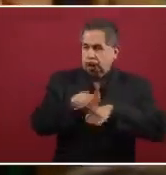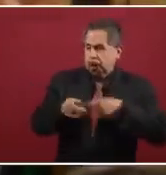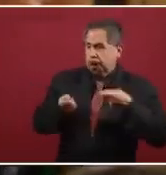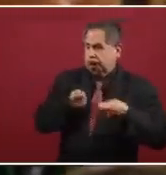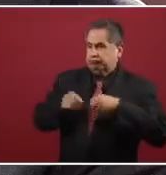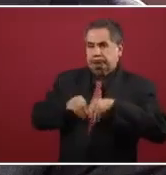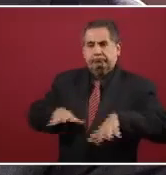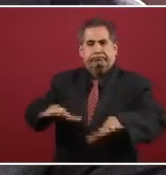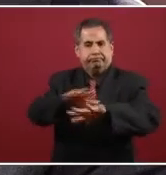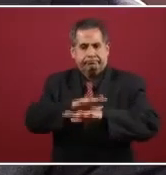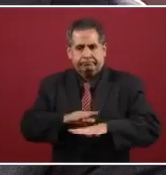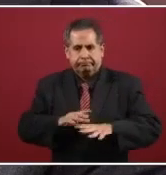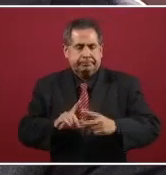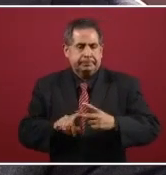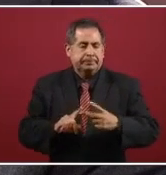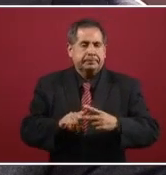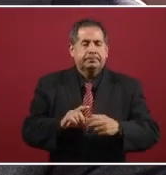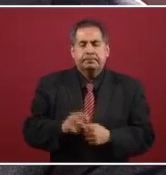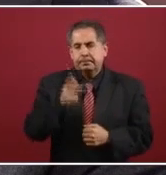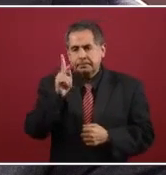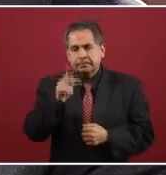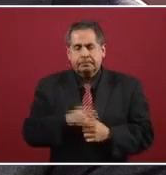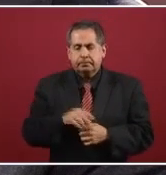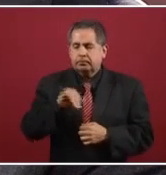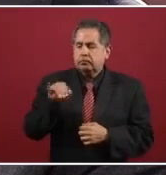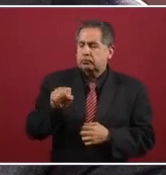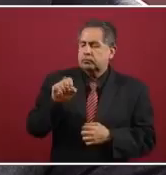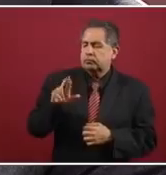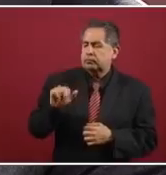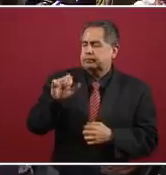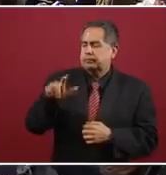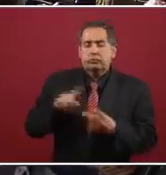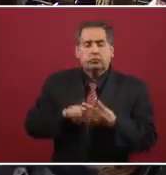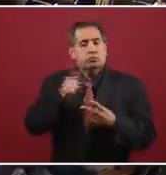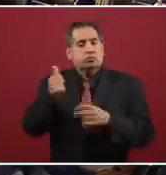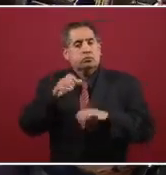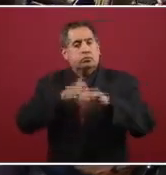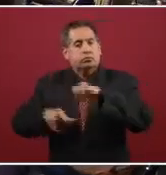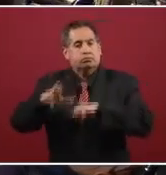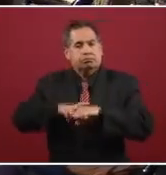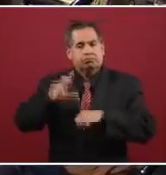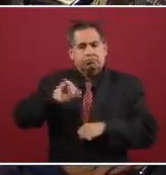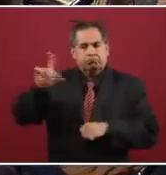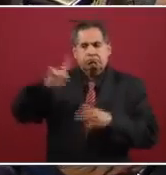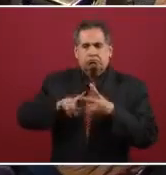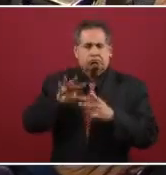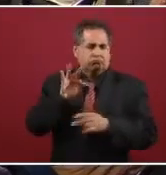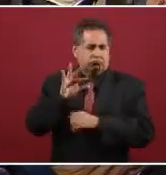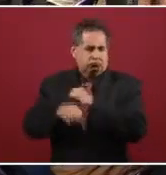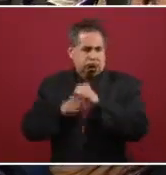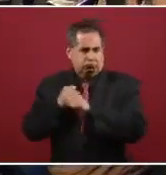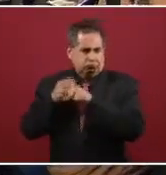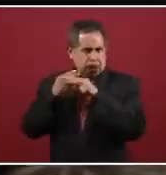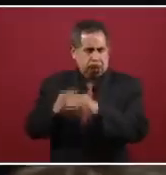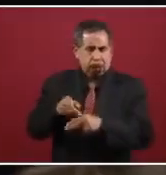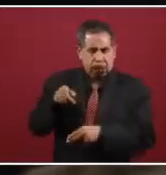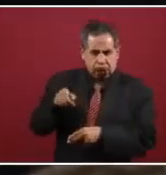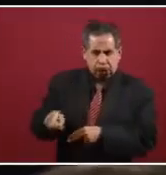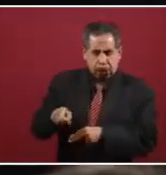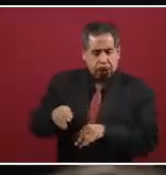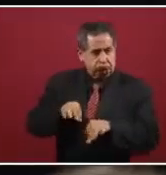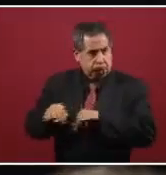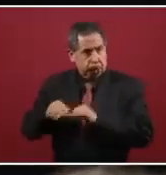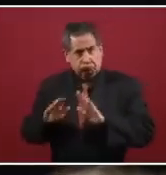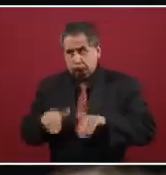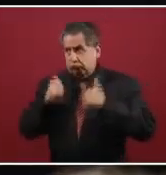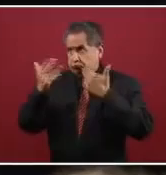vida nacional. Pero aparte de José Rogelio Álvarez, un embajador emérito, más de 40 años en el Servicio